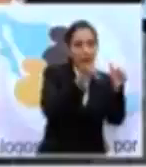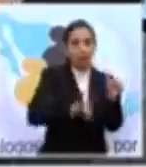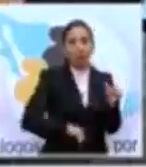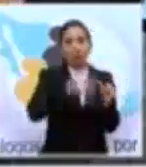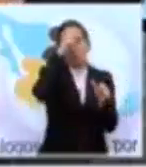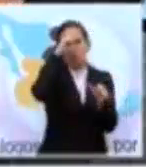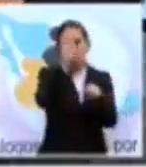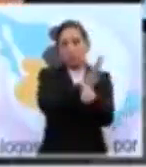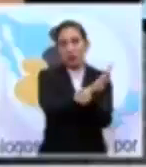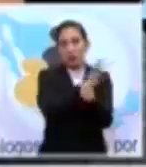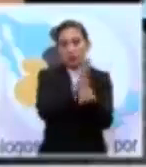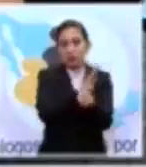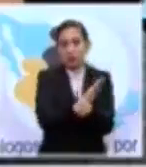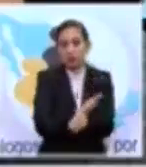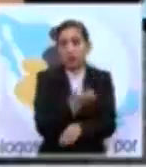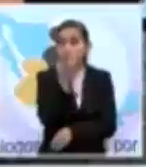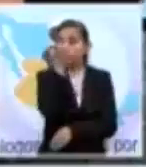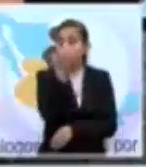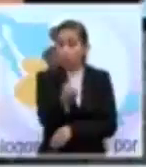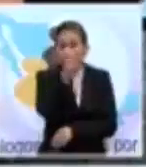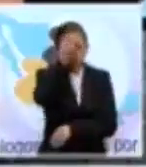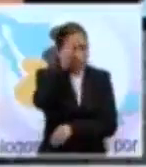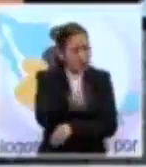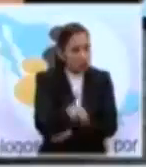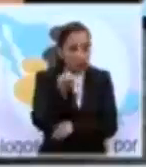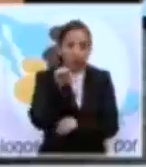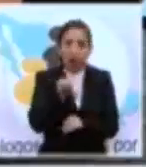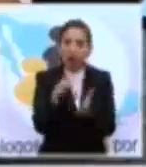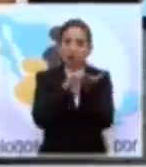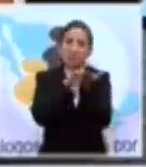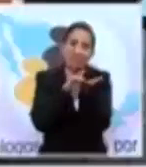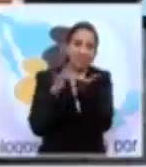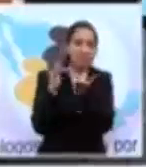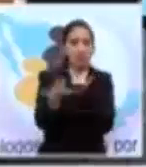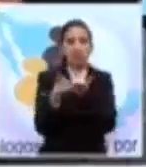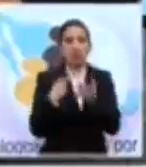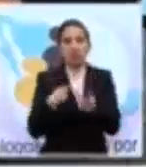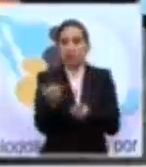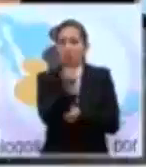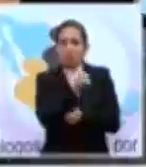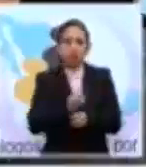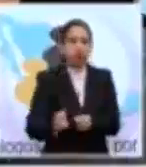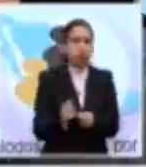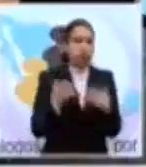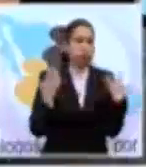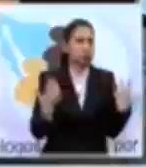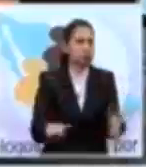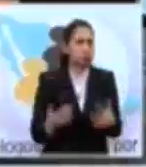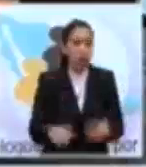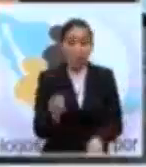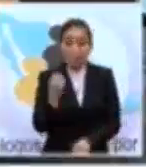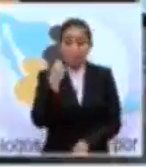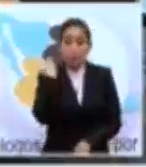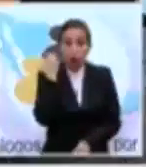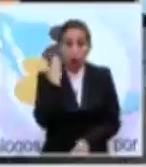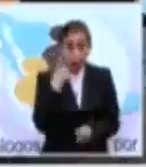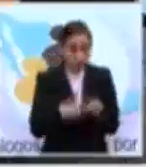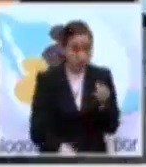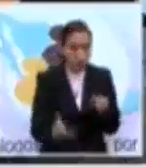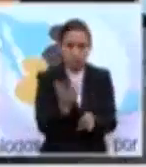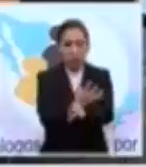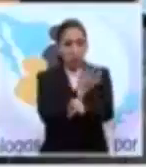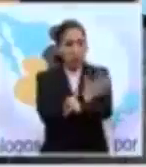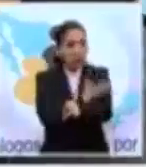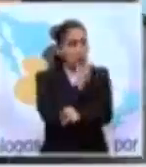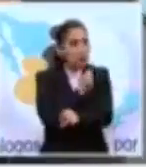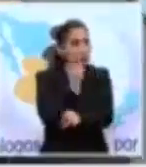país. Por eso, de verdad, el día de hoy agradezco a los expertos, a los ponentes, a mis